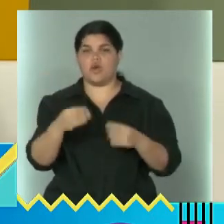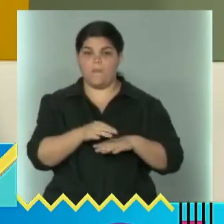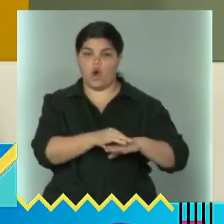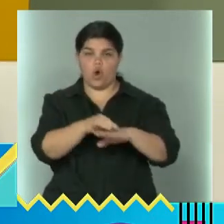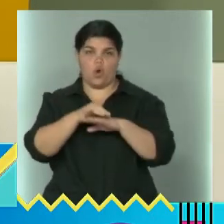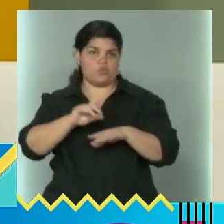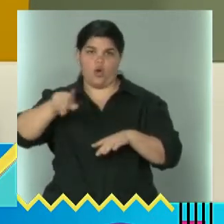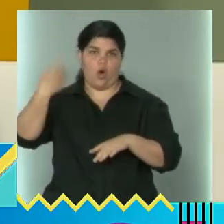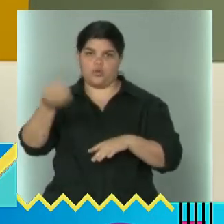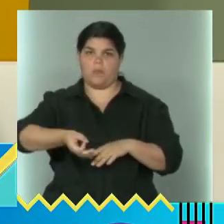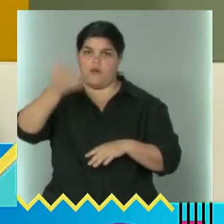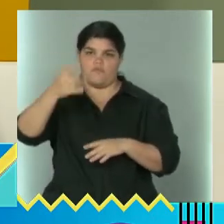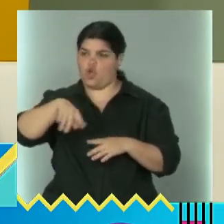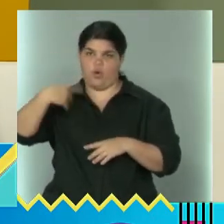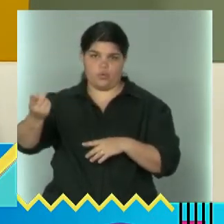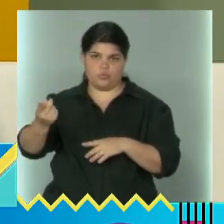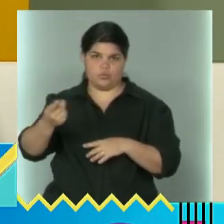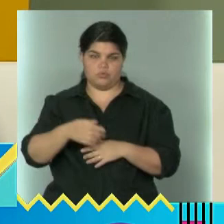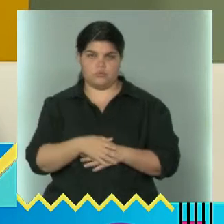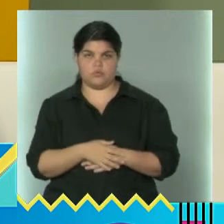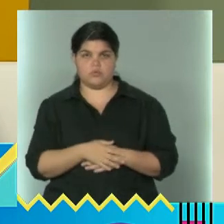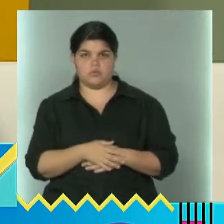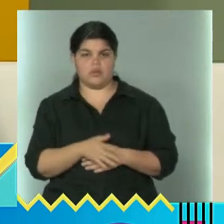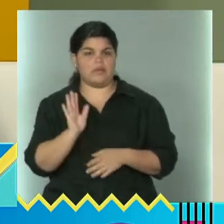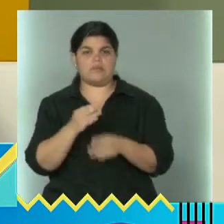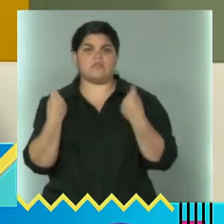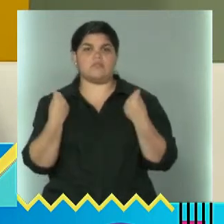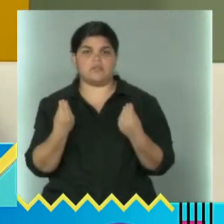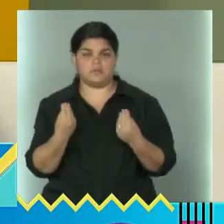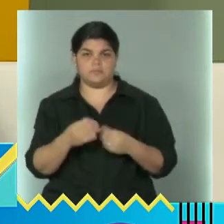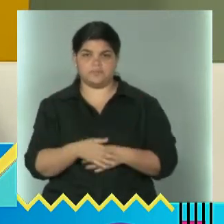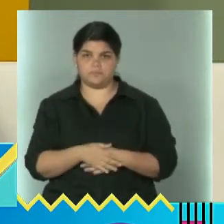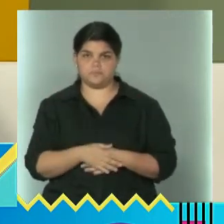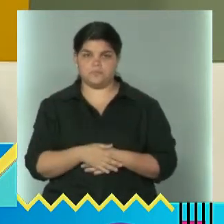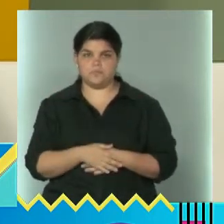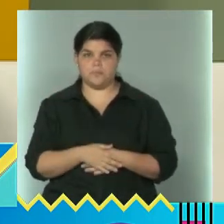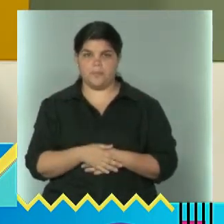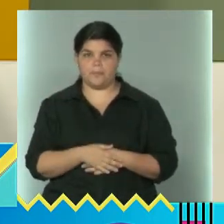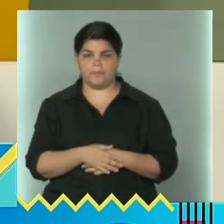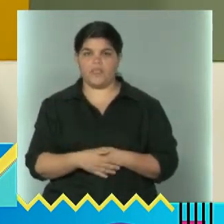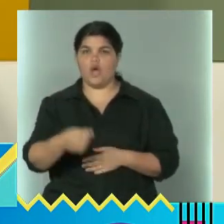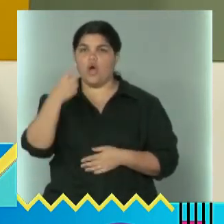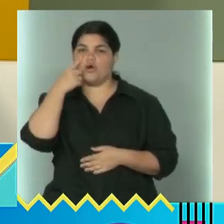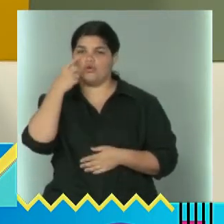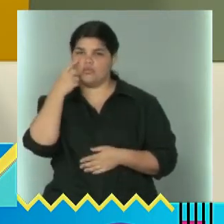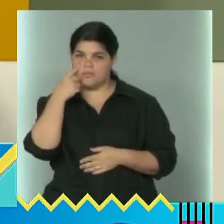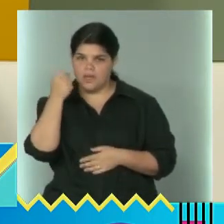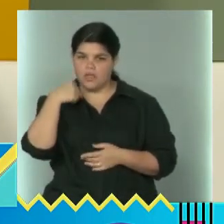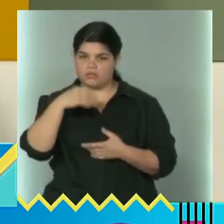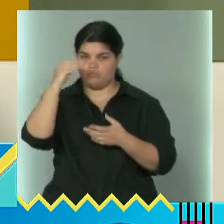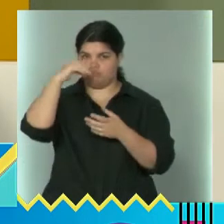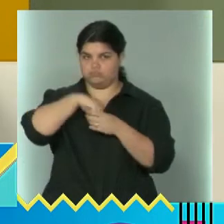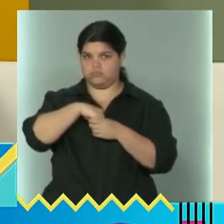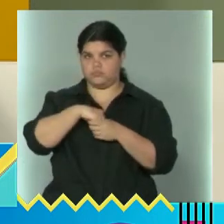de cualquier disciplina, es que el conocimiento que se pretende obtener, digamos, que ahí sería